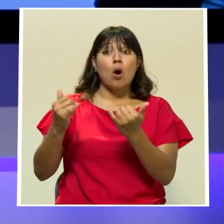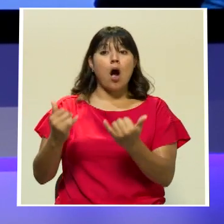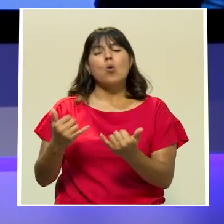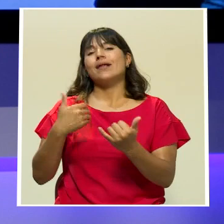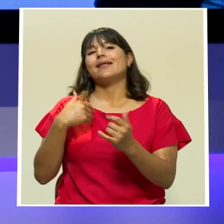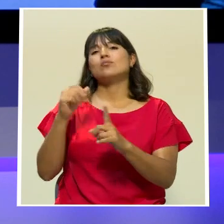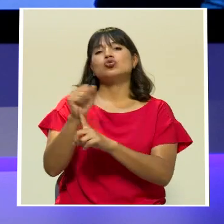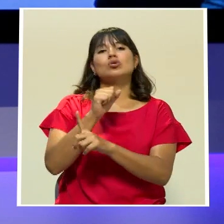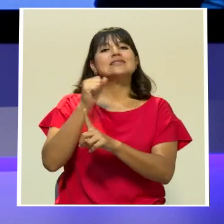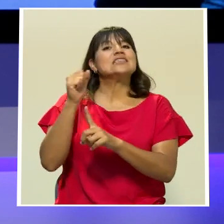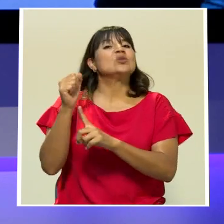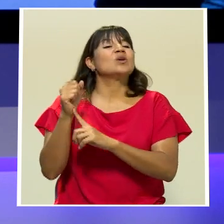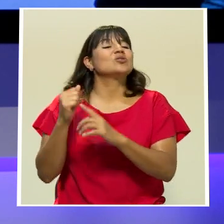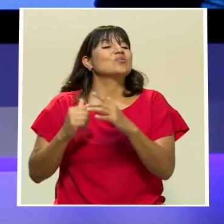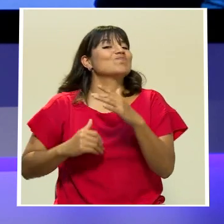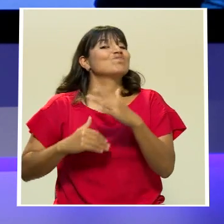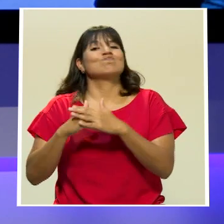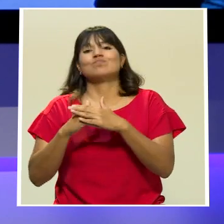límites de